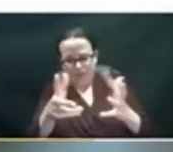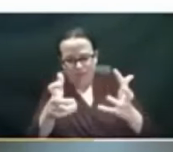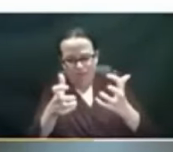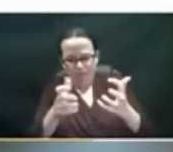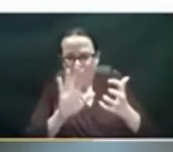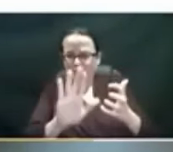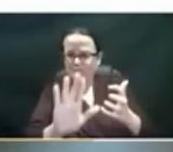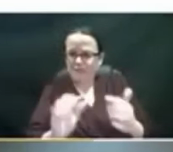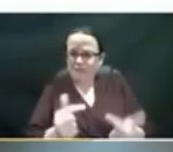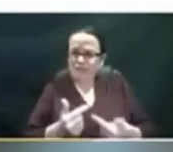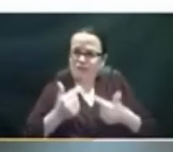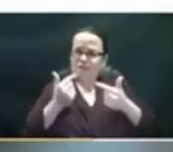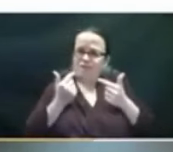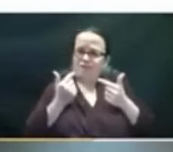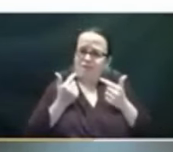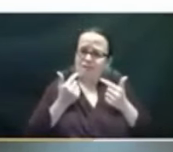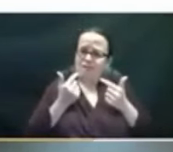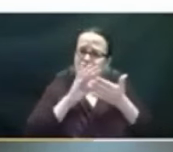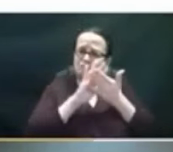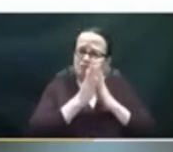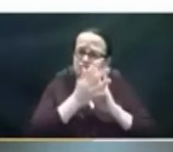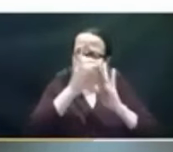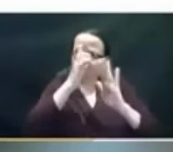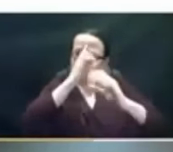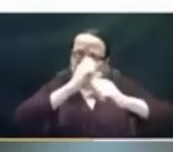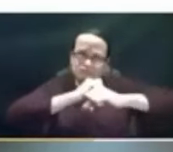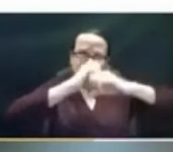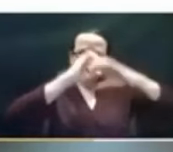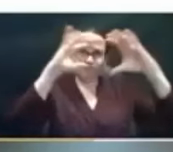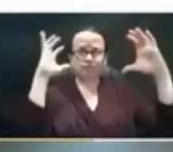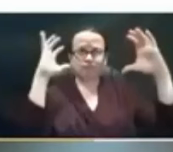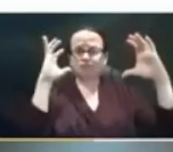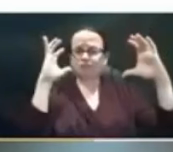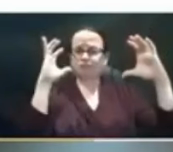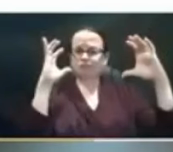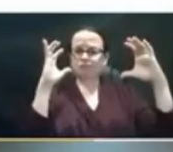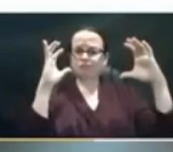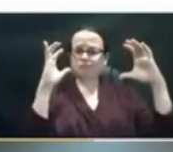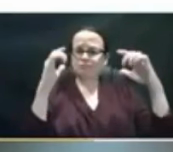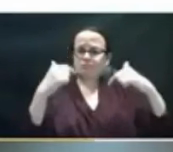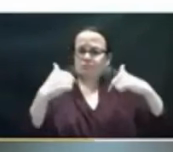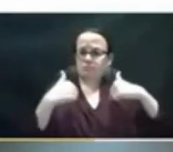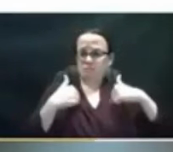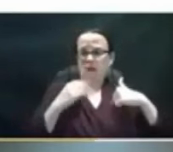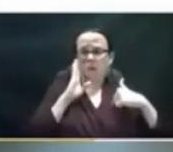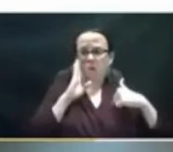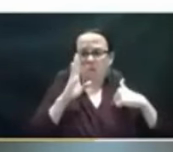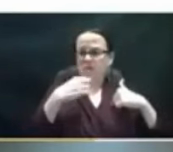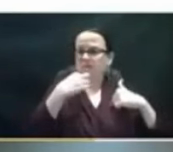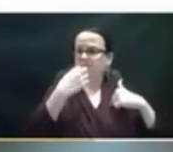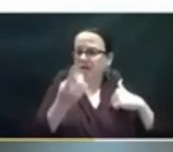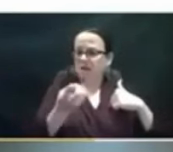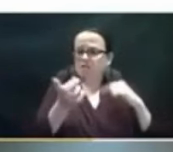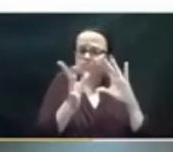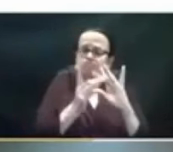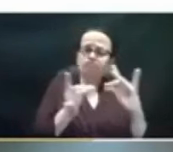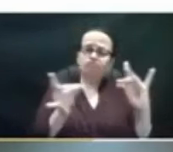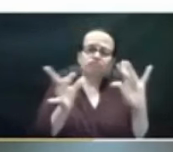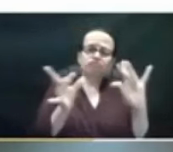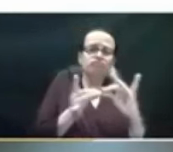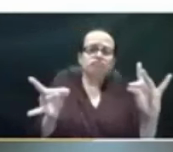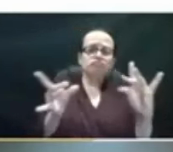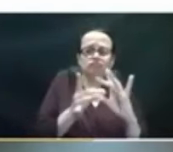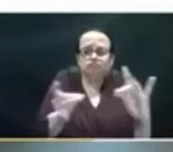y toma en cuenta cómo es que ellos quieren que se vea su vida. Y les diré,